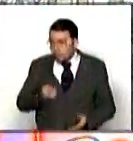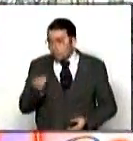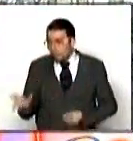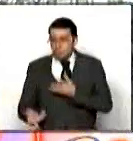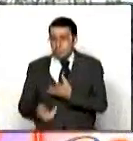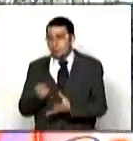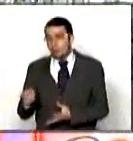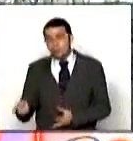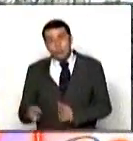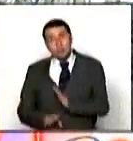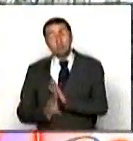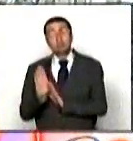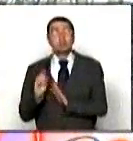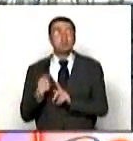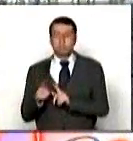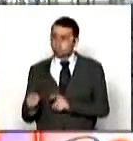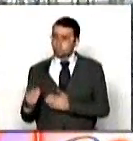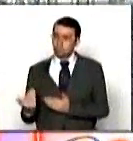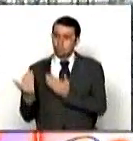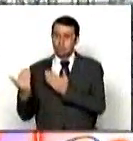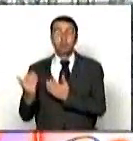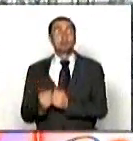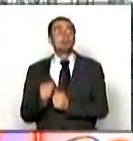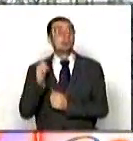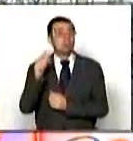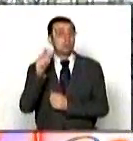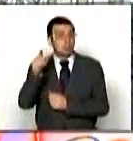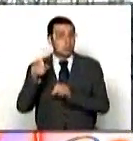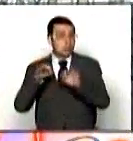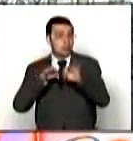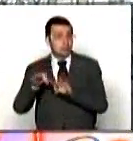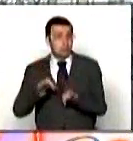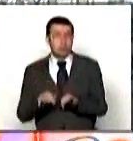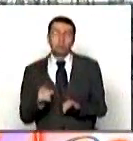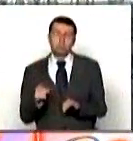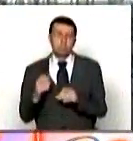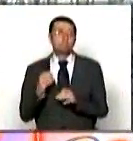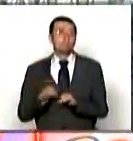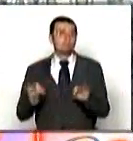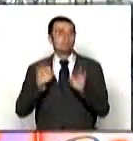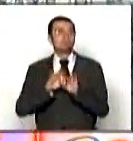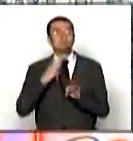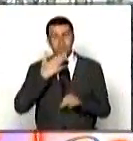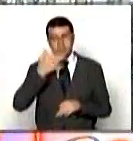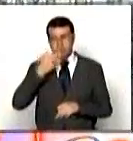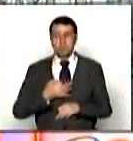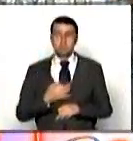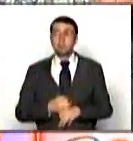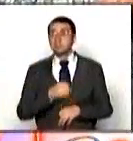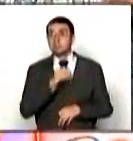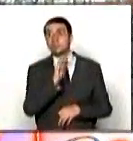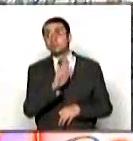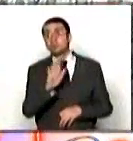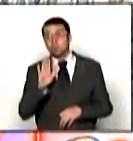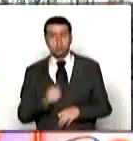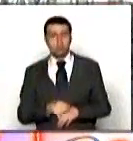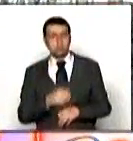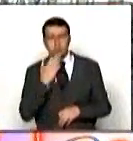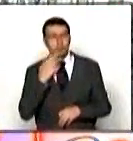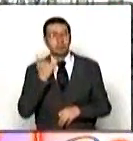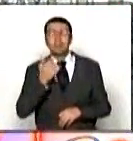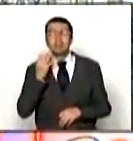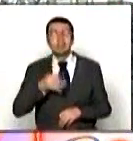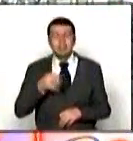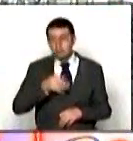lo hemos sacado adelante. Pero es un gran ejemplo lo que nos está diciendo el doctor Rosero desde Pereira, de lo que ustedes, y como cada vez hay más